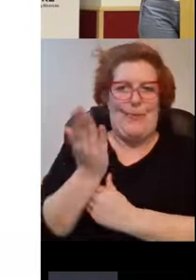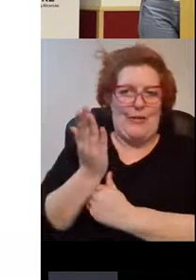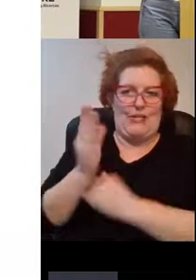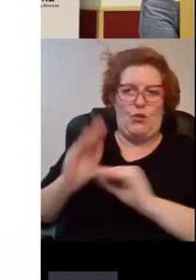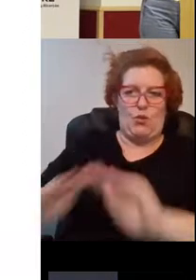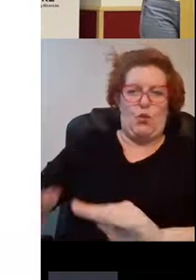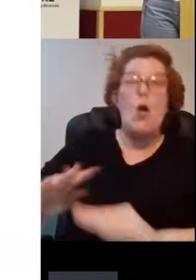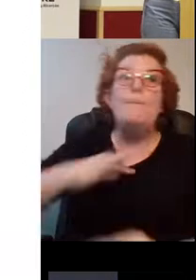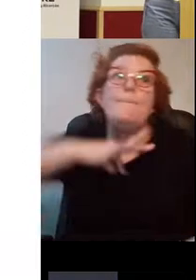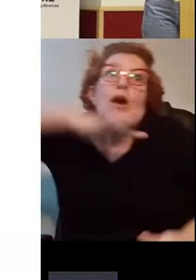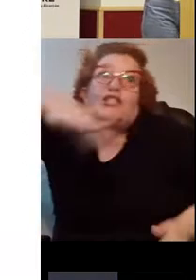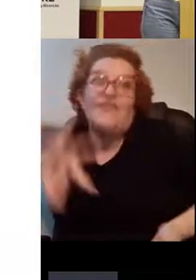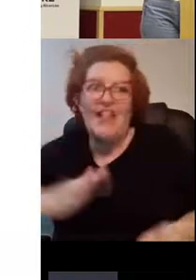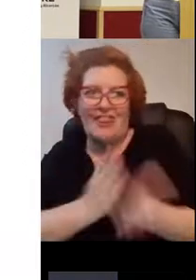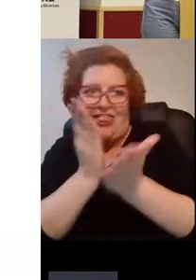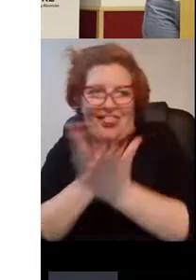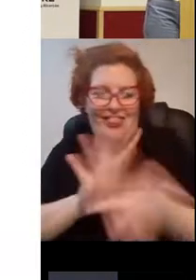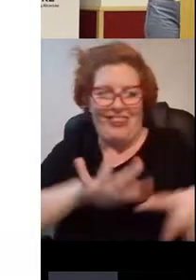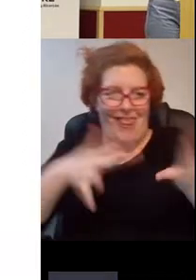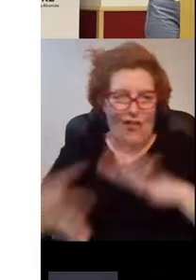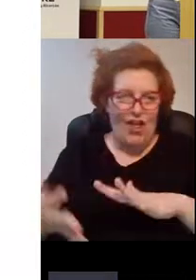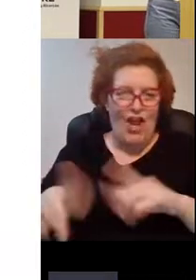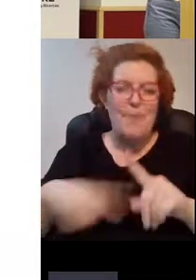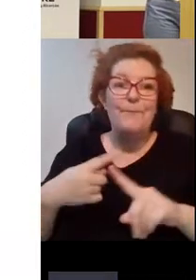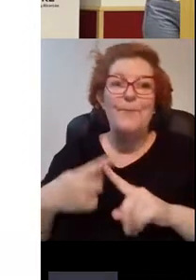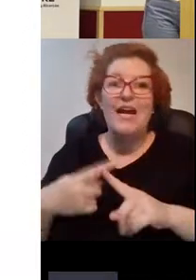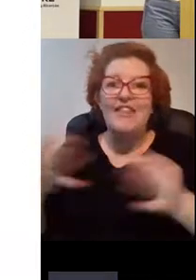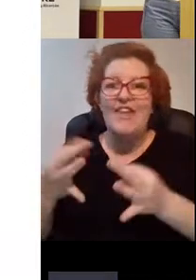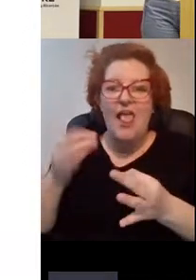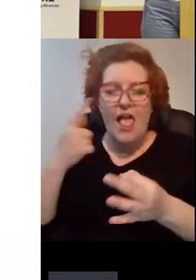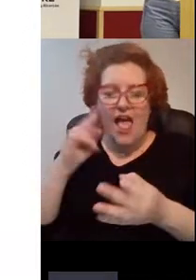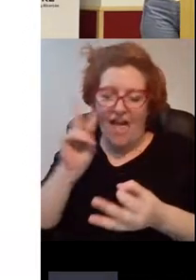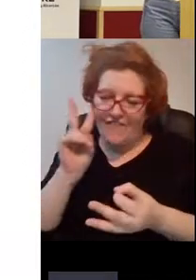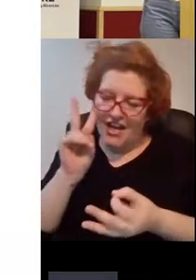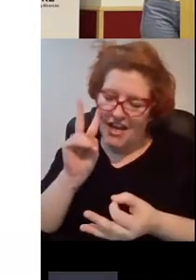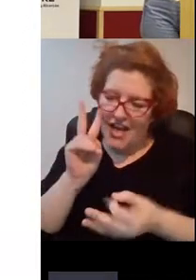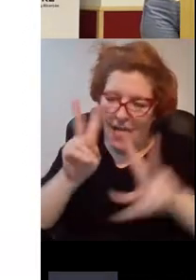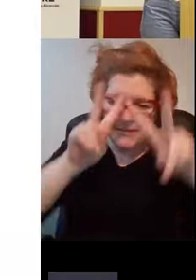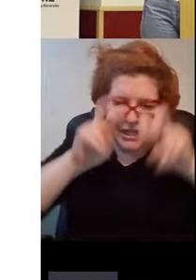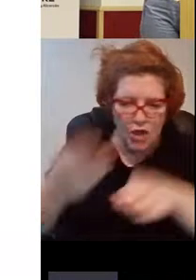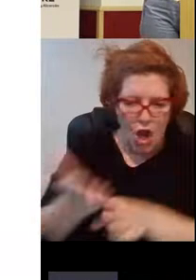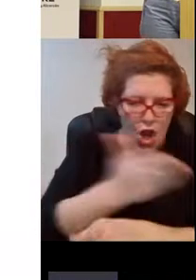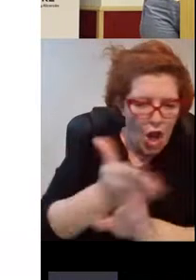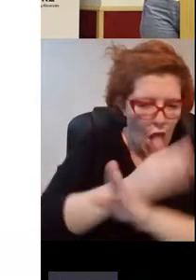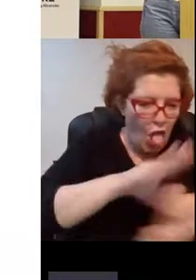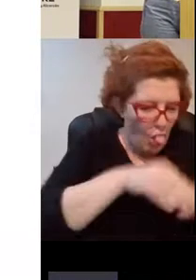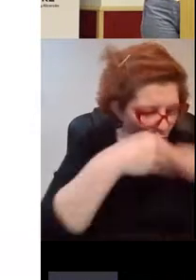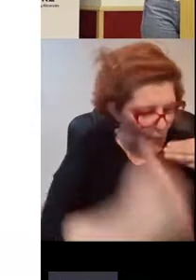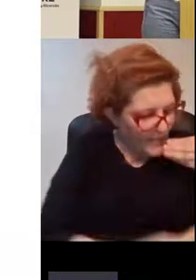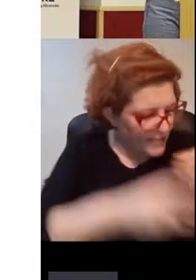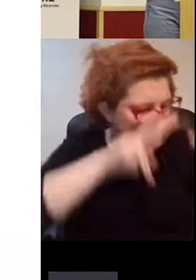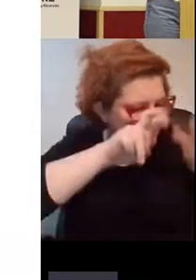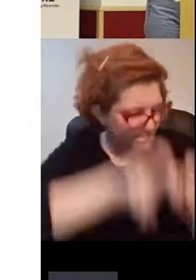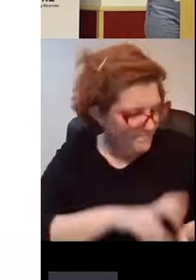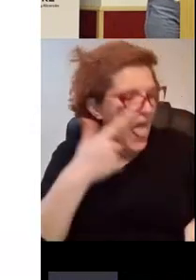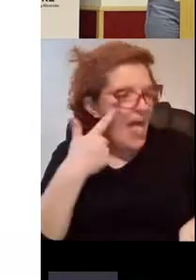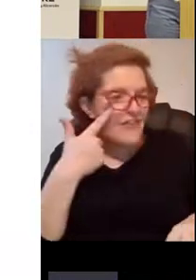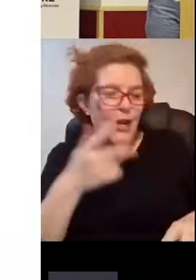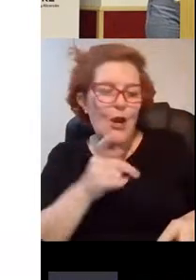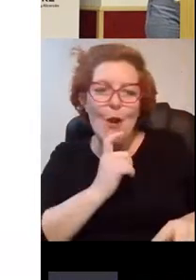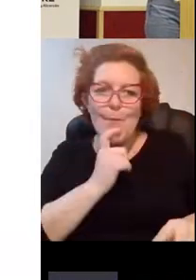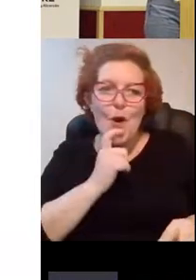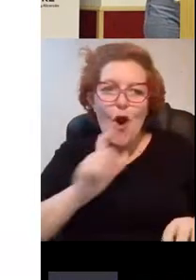posibles traducciones que idearan, pero además tenían que documentarse sobre cuáles eran las traducciones reales, las